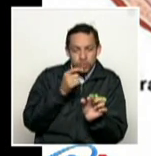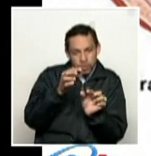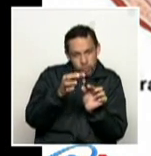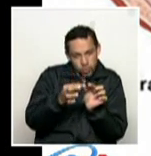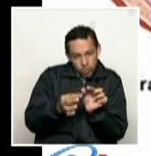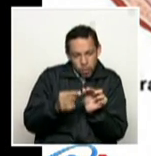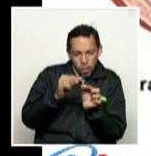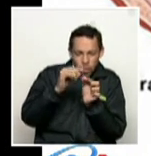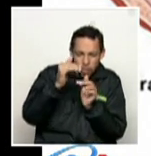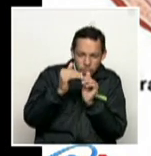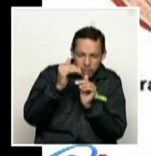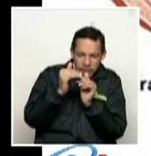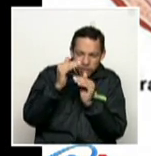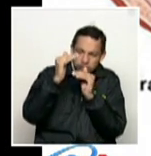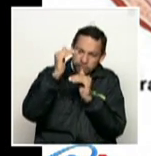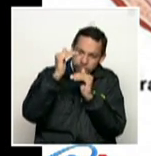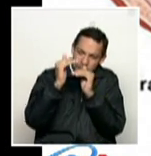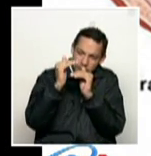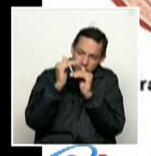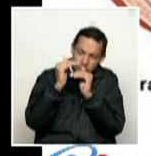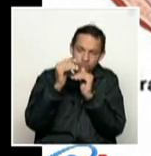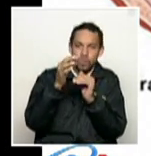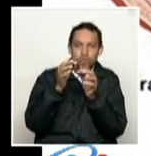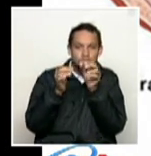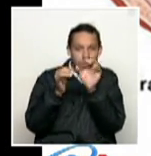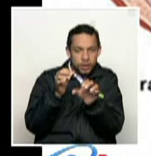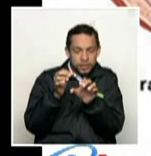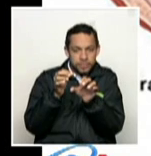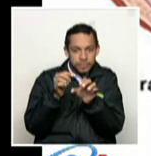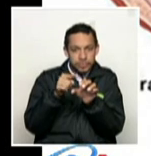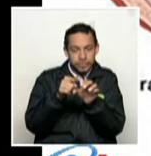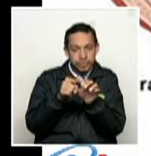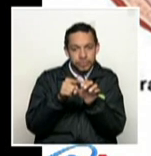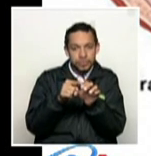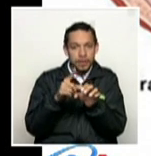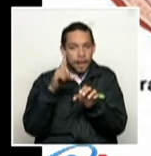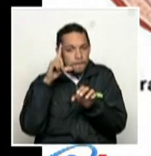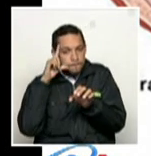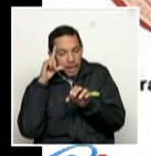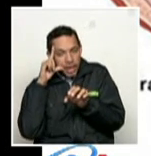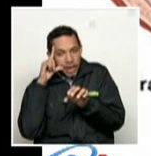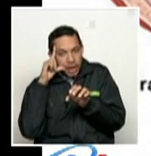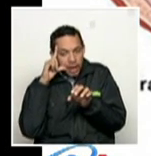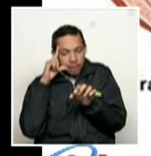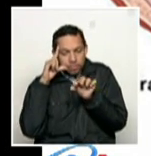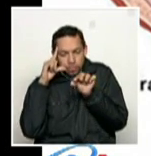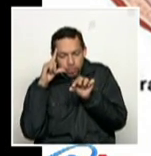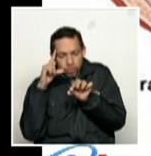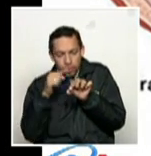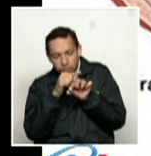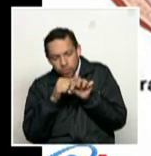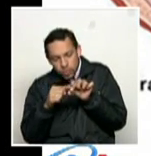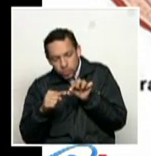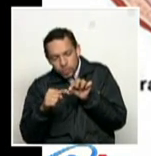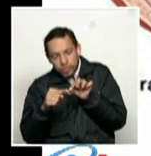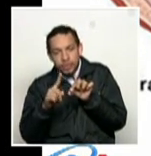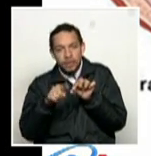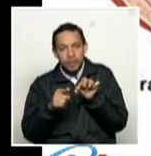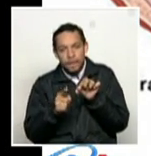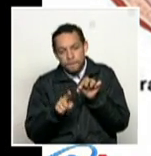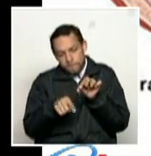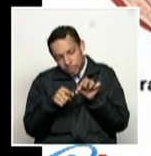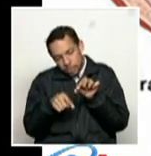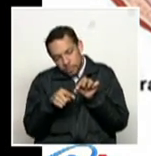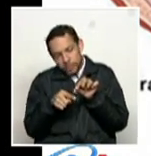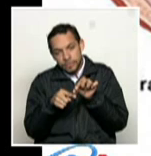muy cortico. Y ese tubito está junto a la vagina y realmente está junto al recto,